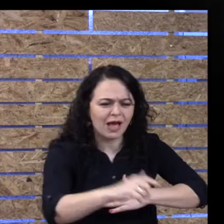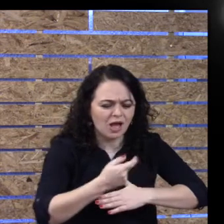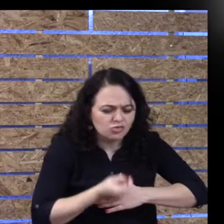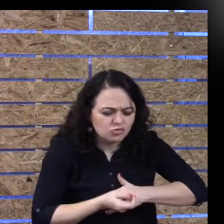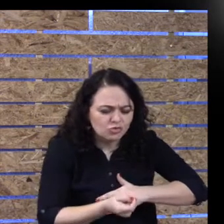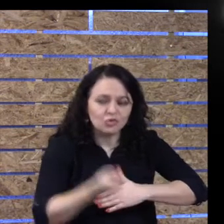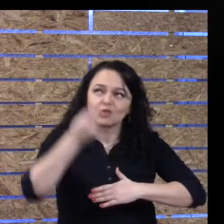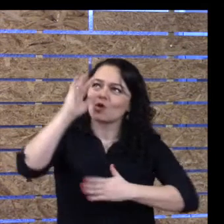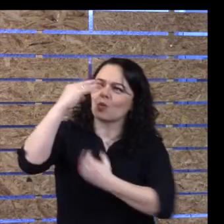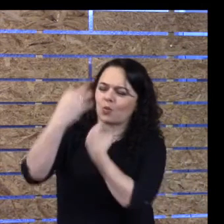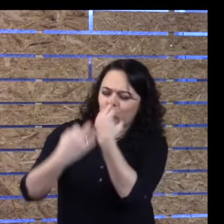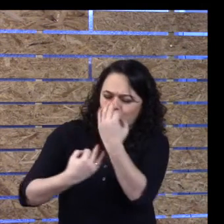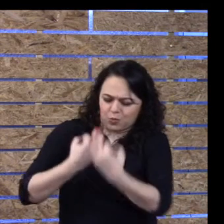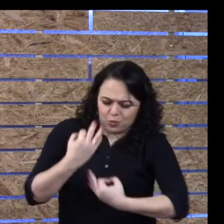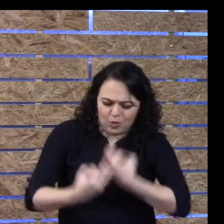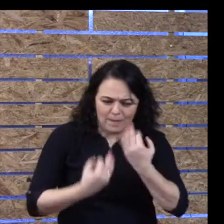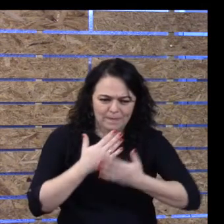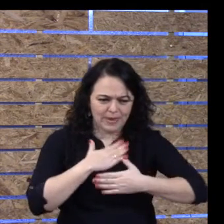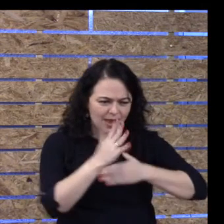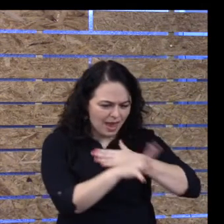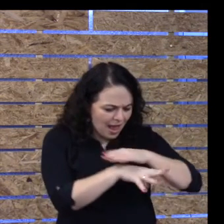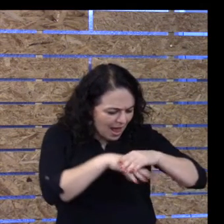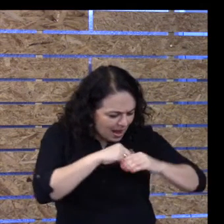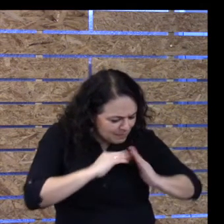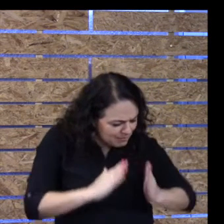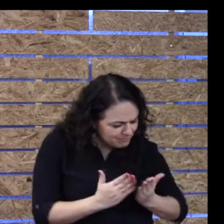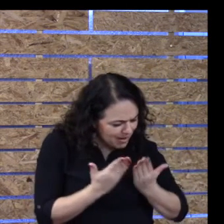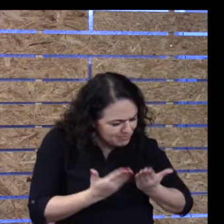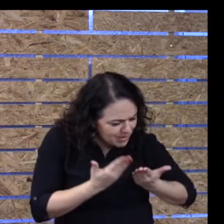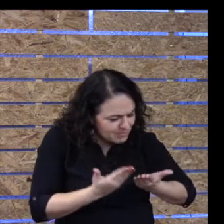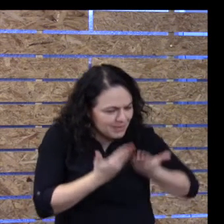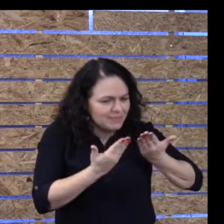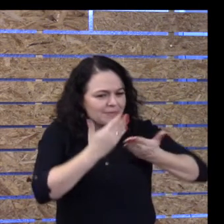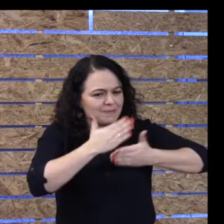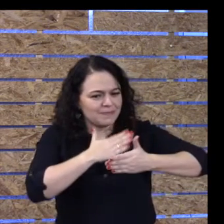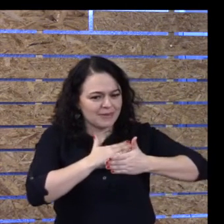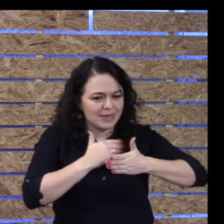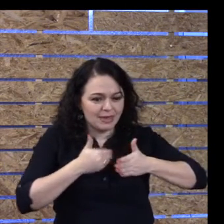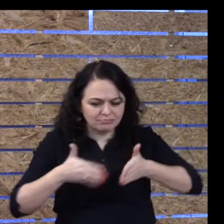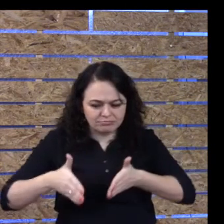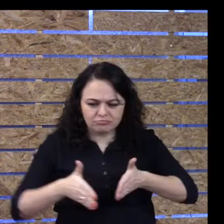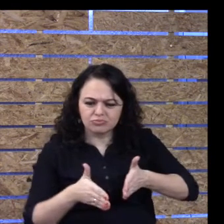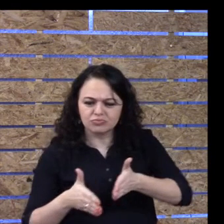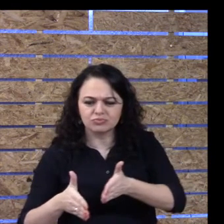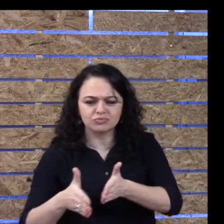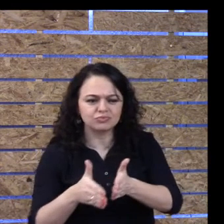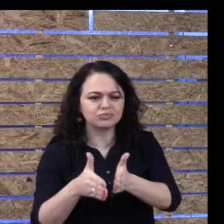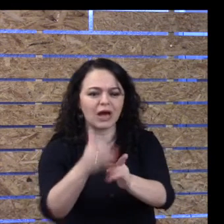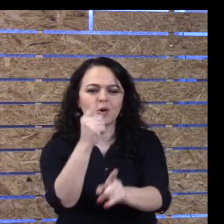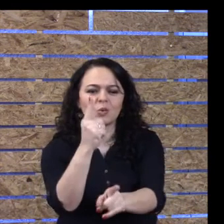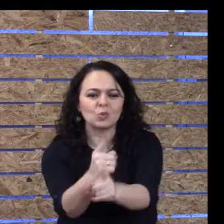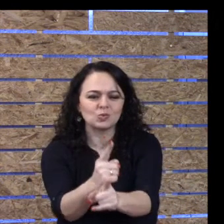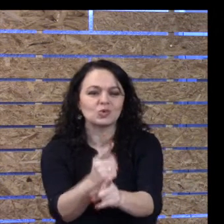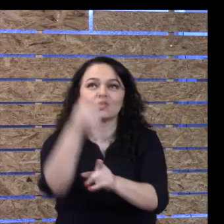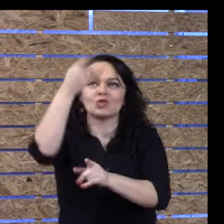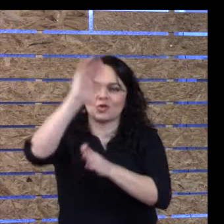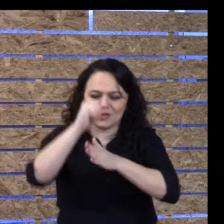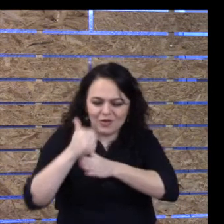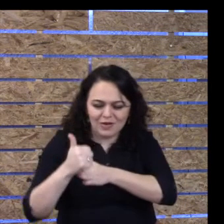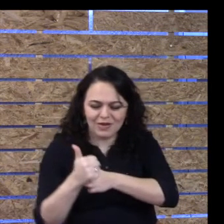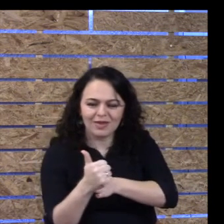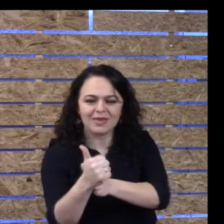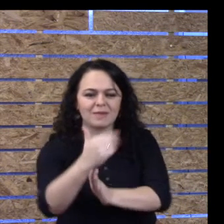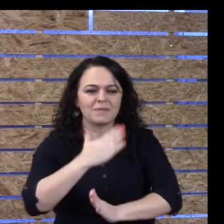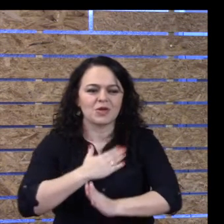pastoreará. Confortará mi alma. Me guiará por sendas de justicia por amor de su